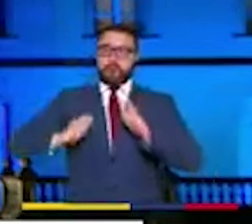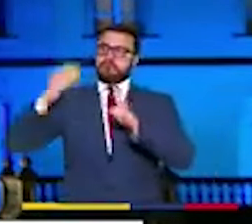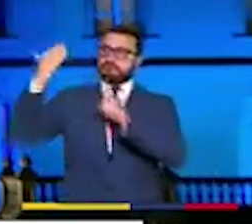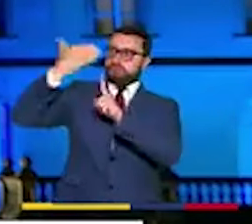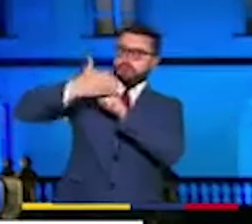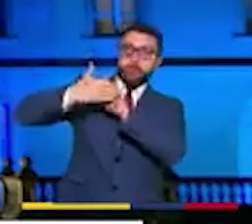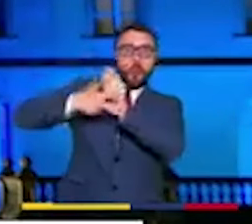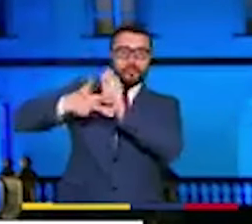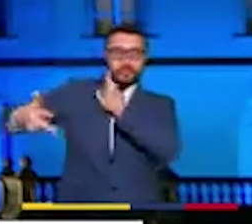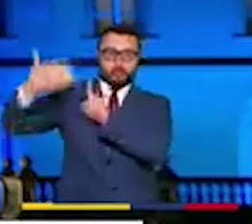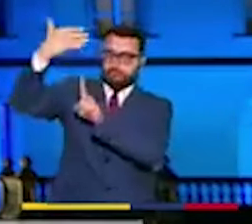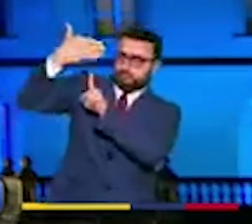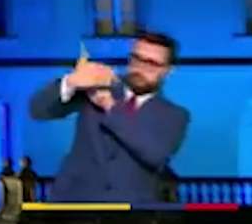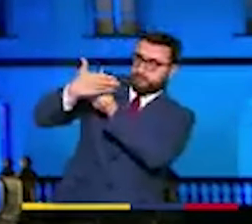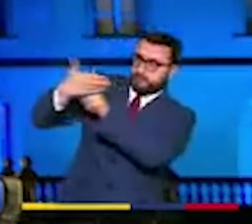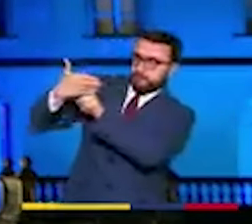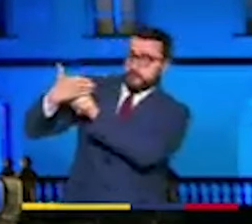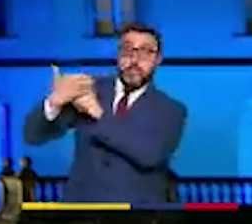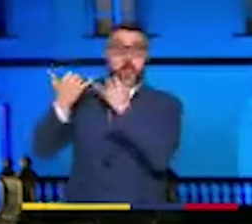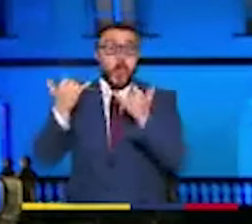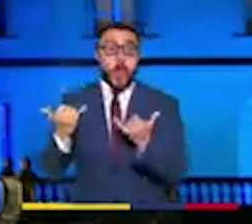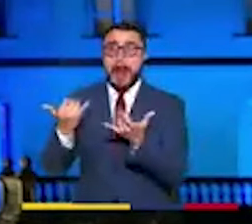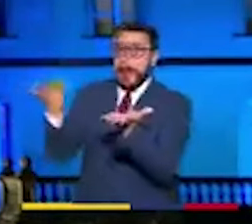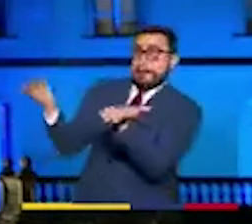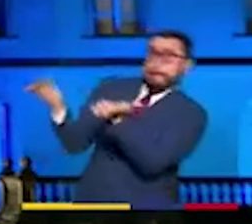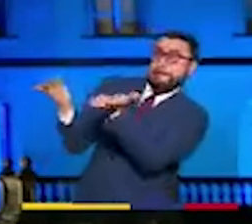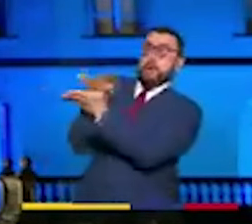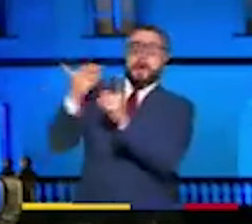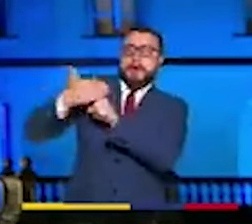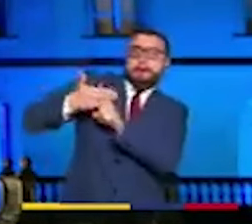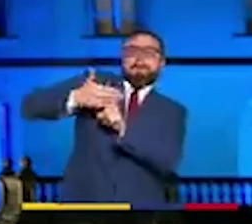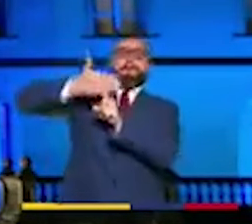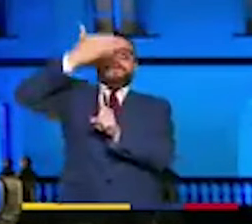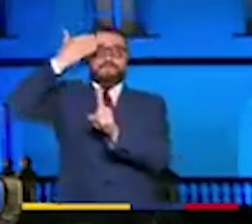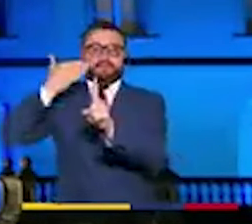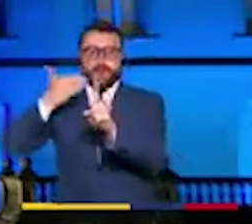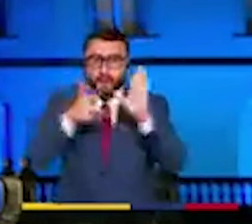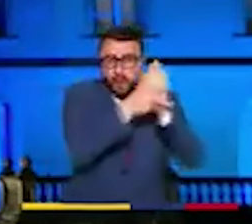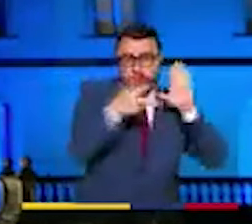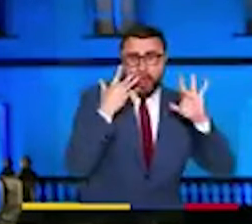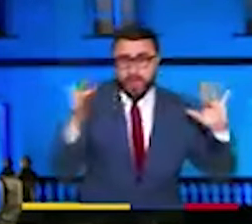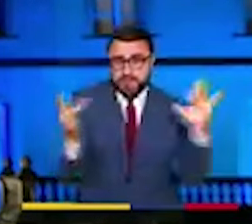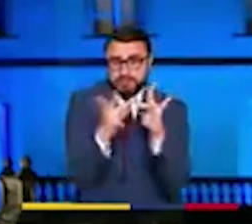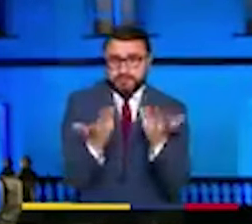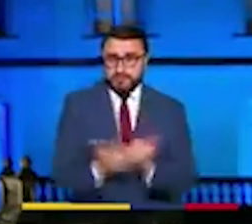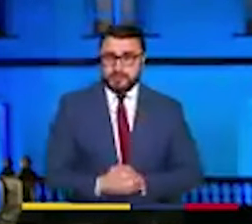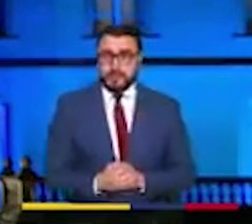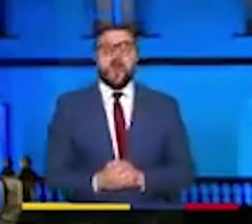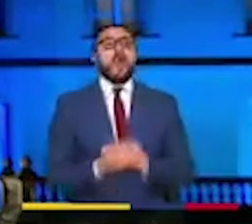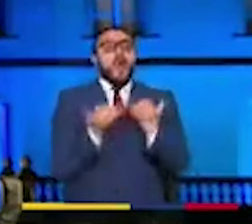que defiende la Constitución. Hoy se ha dado el primer paso de un golpe de Estado contra mí, como